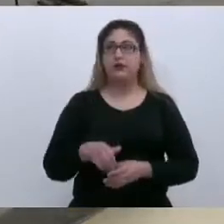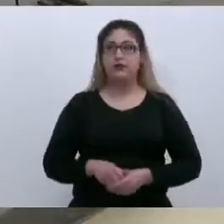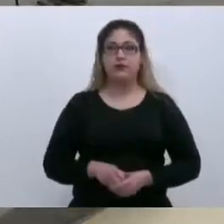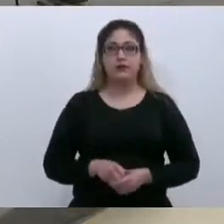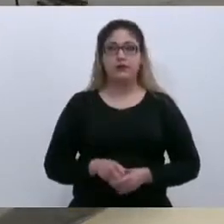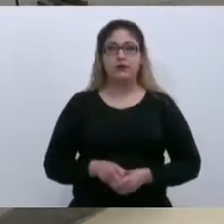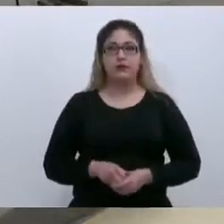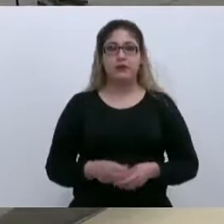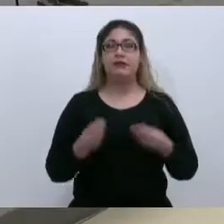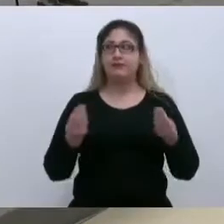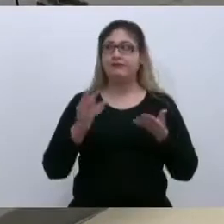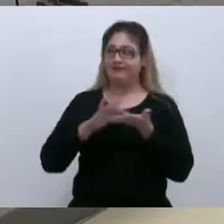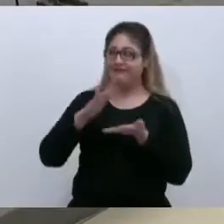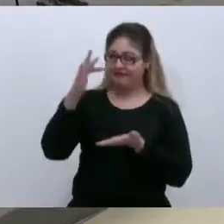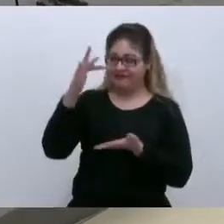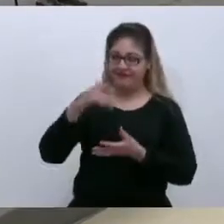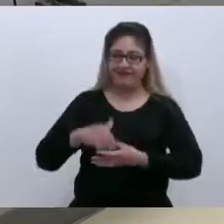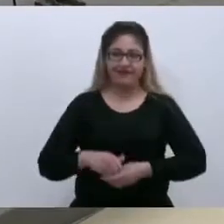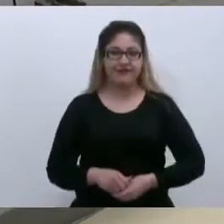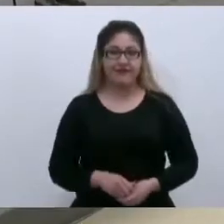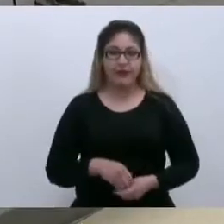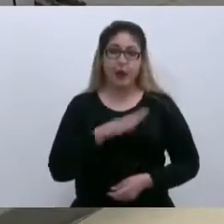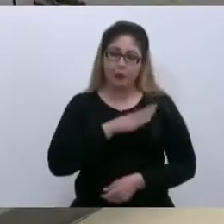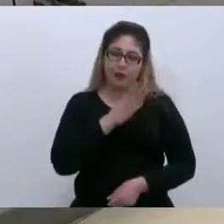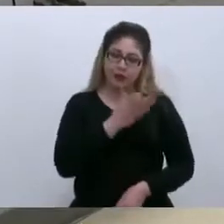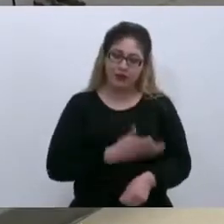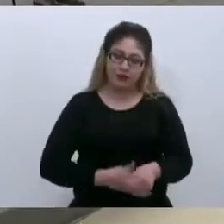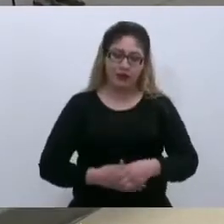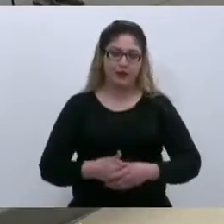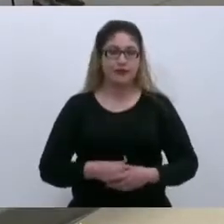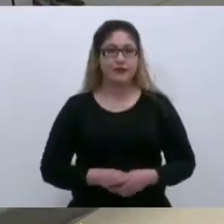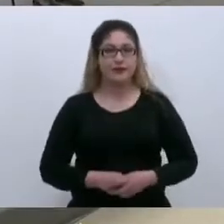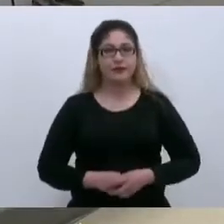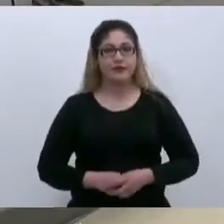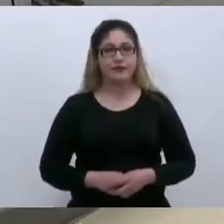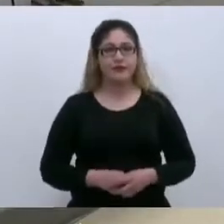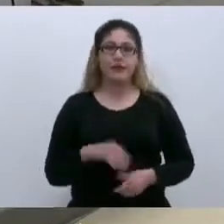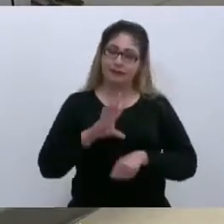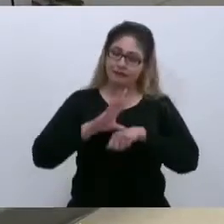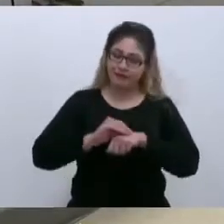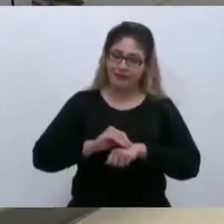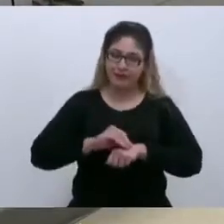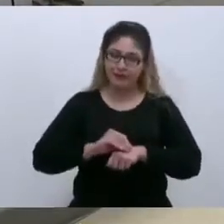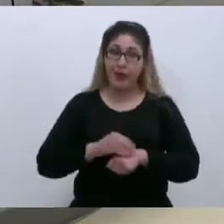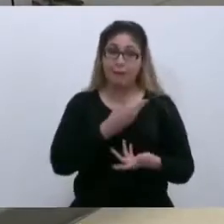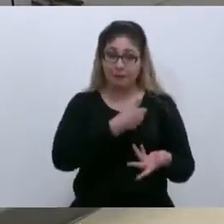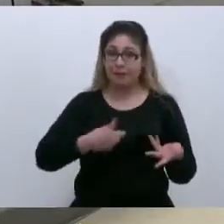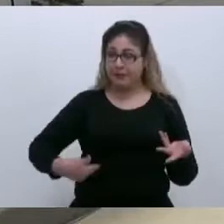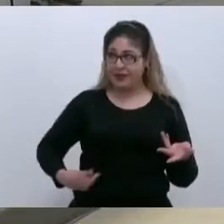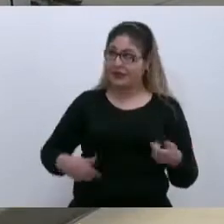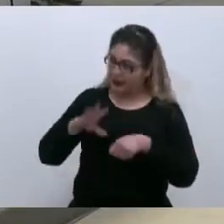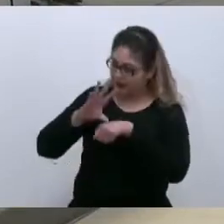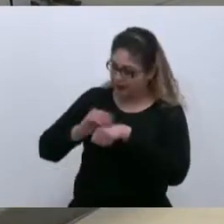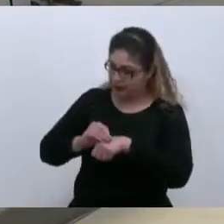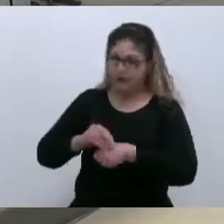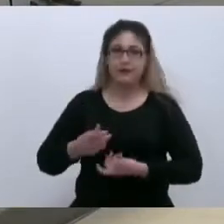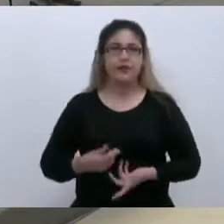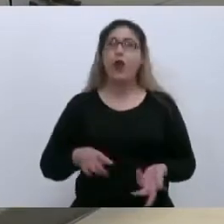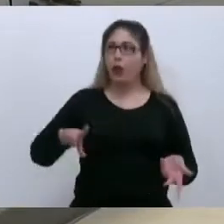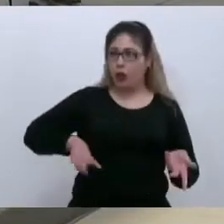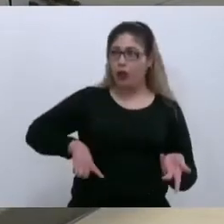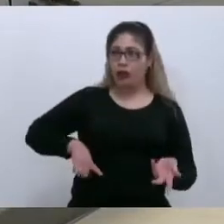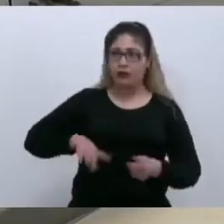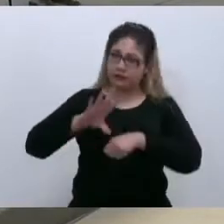Muchas gracias y muy buenas tardes a todas y a todos. Con su permiso, señor presidente, gobernador Rosa